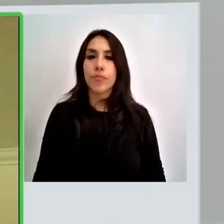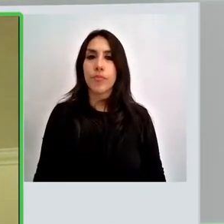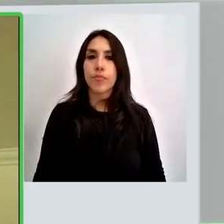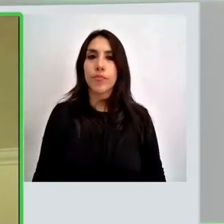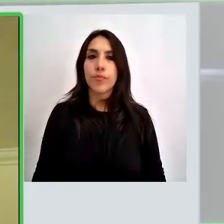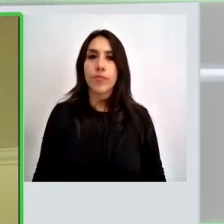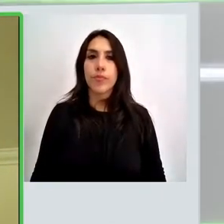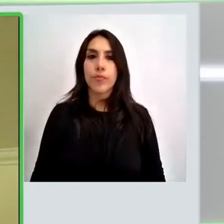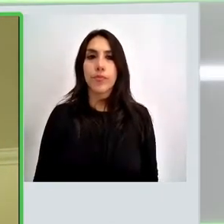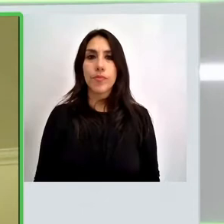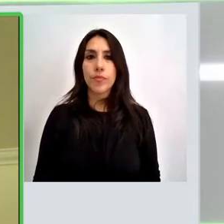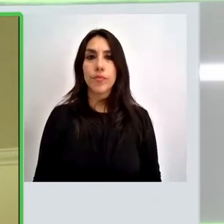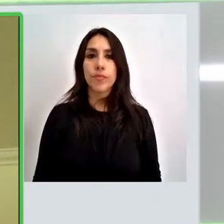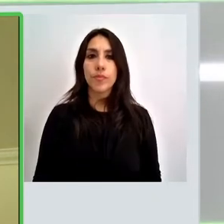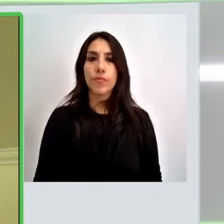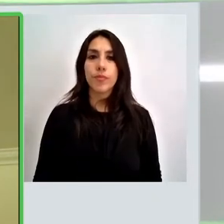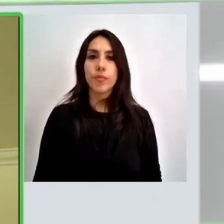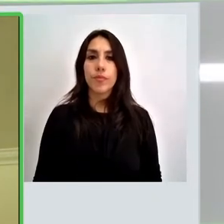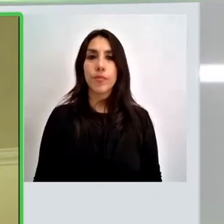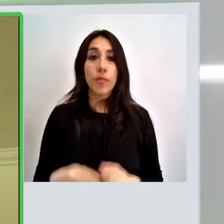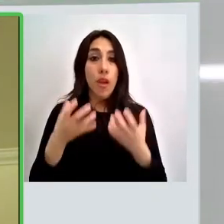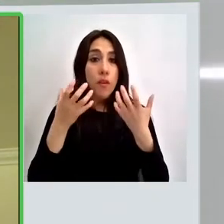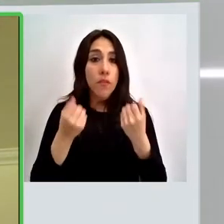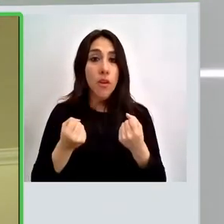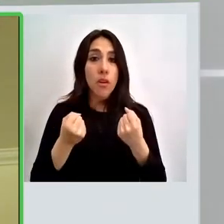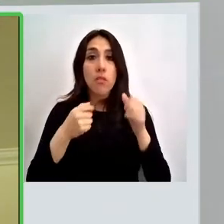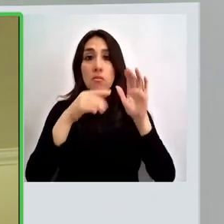hay una ley que se llama tvc